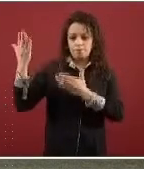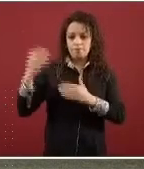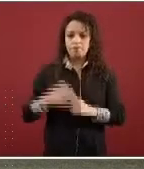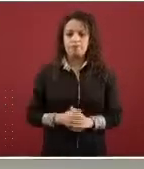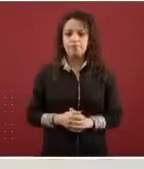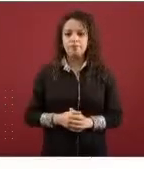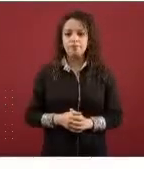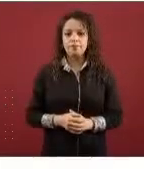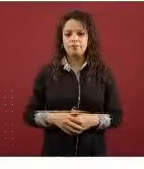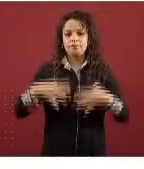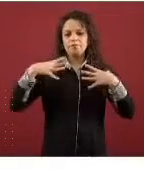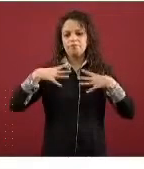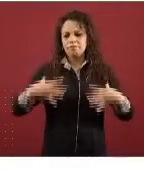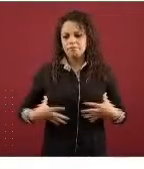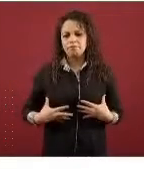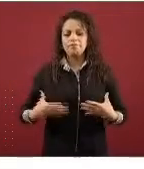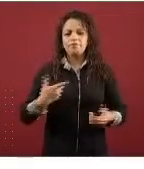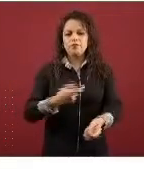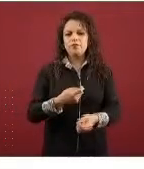agujas, overoles que hemos